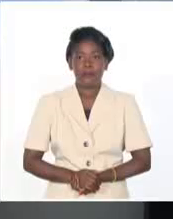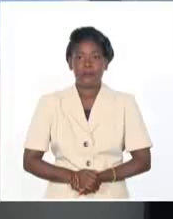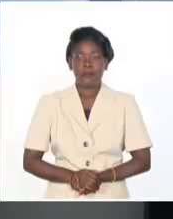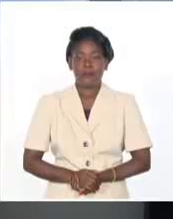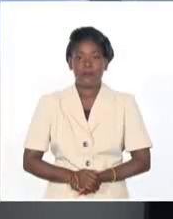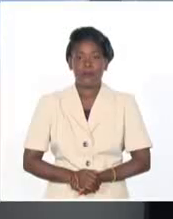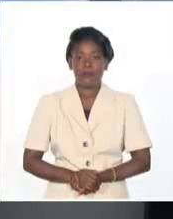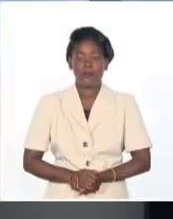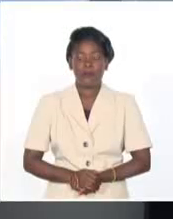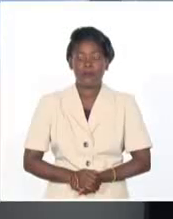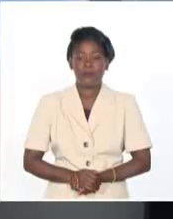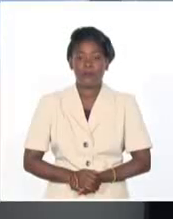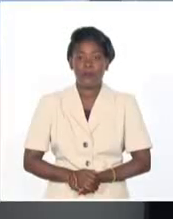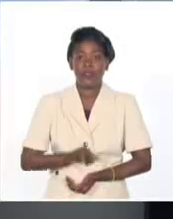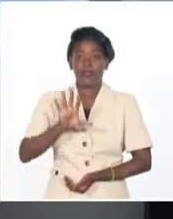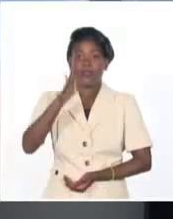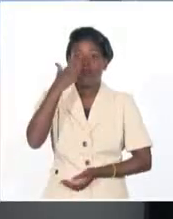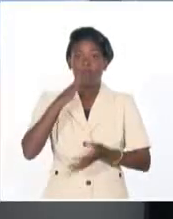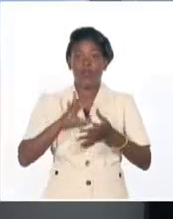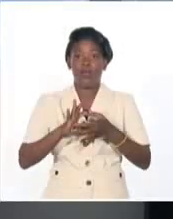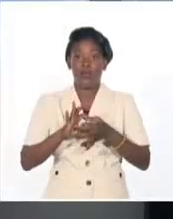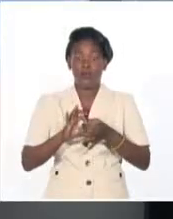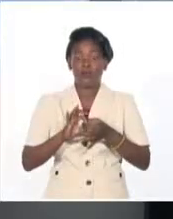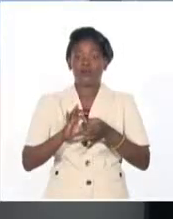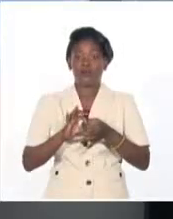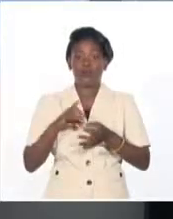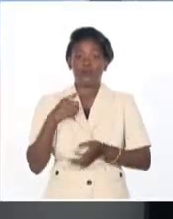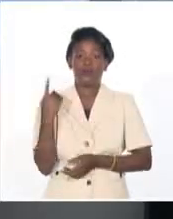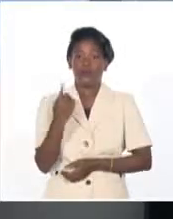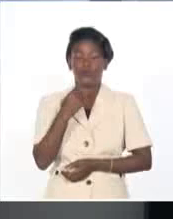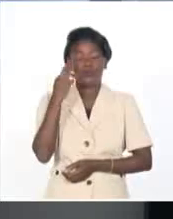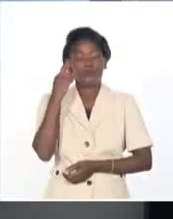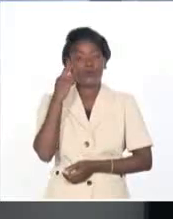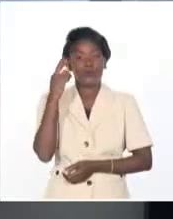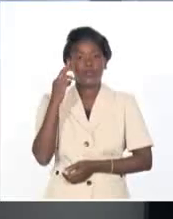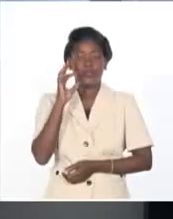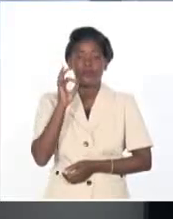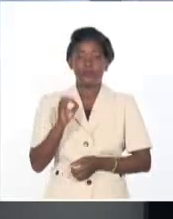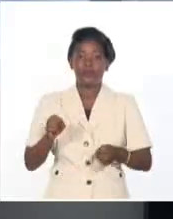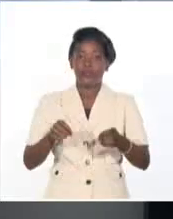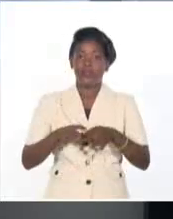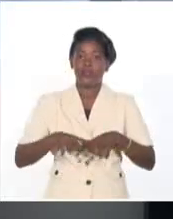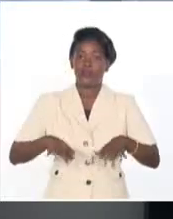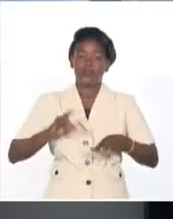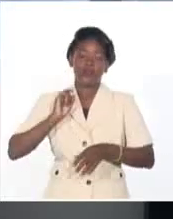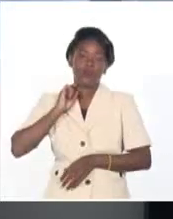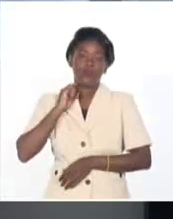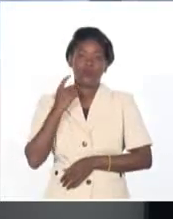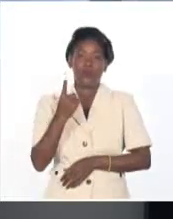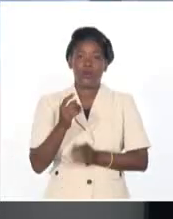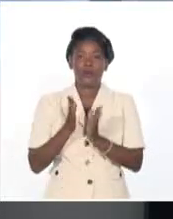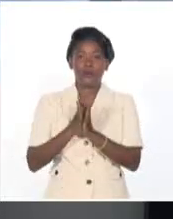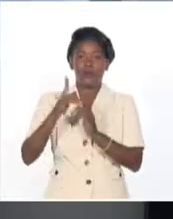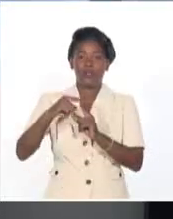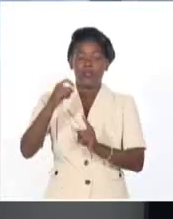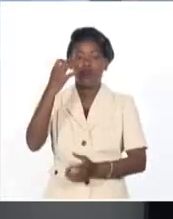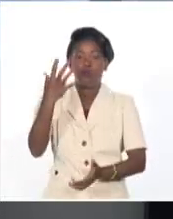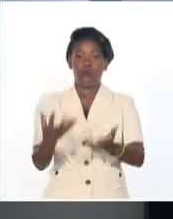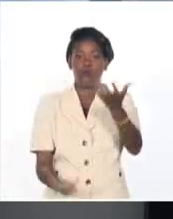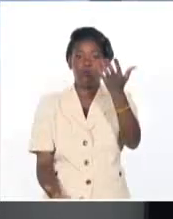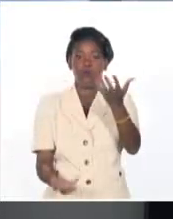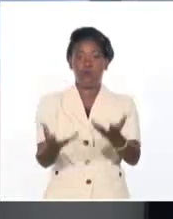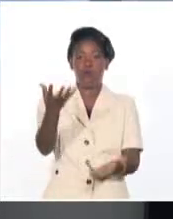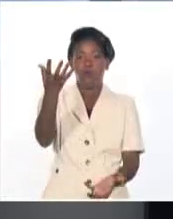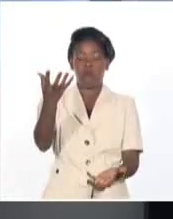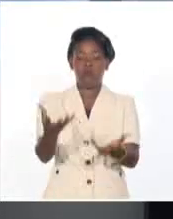Toda Cuba recuerda el incendio de grandes proporciones ocurrido hace un año en la base de supertanqueros de la zona industrial